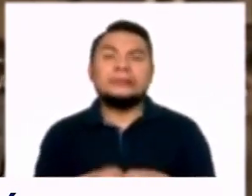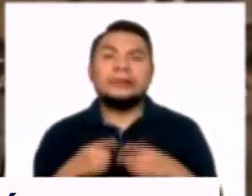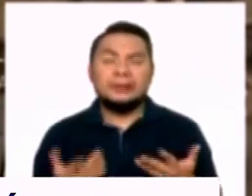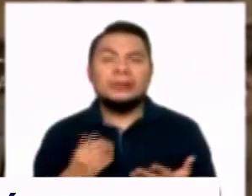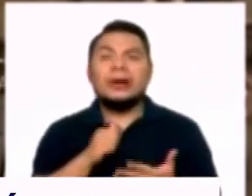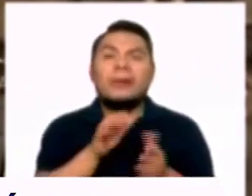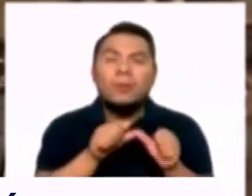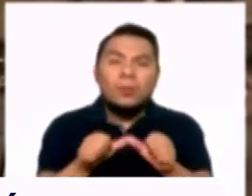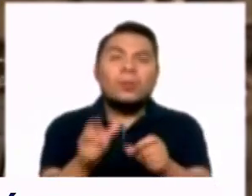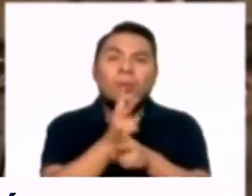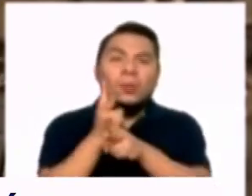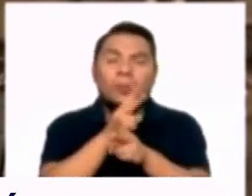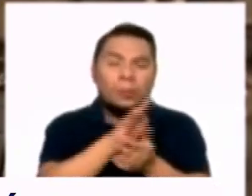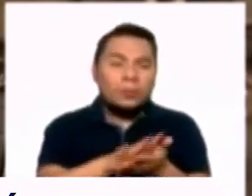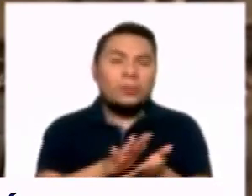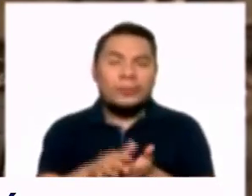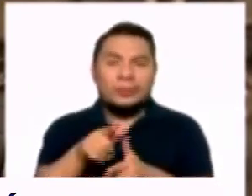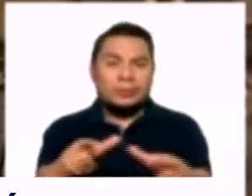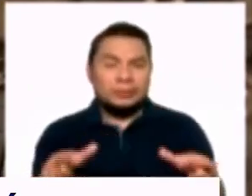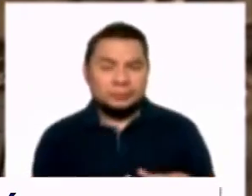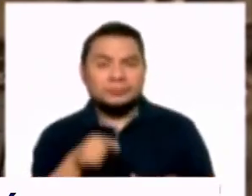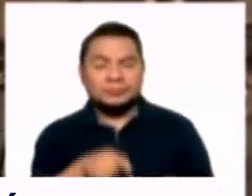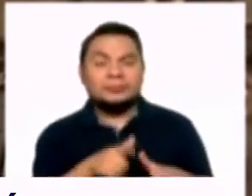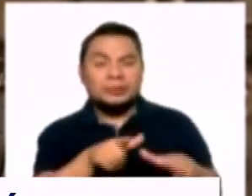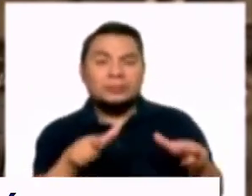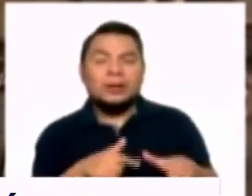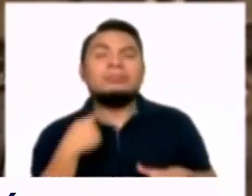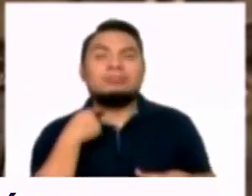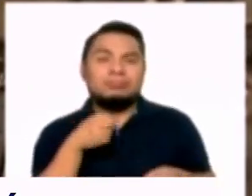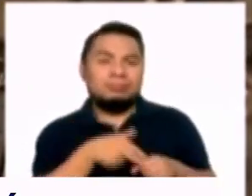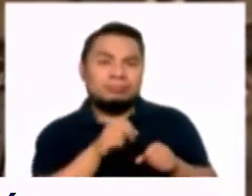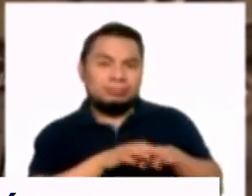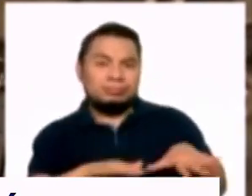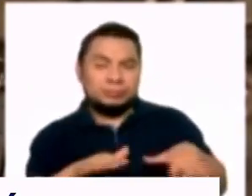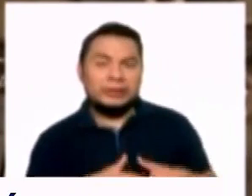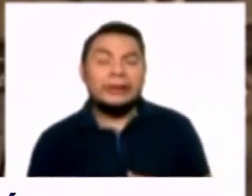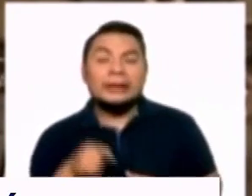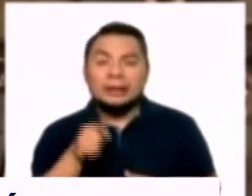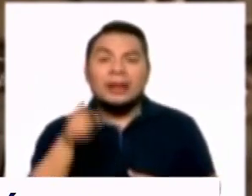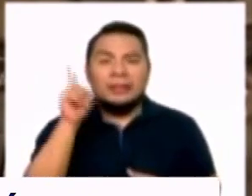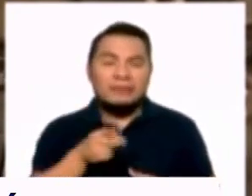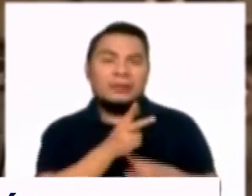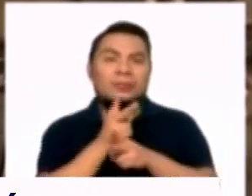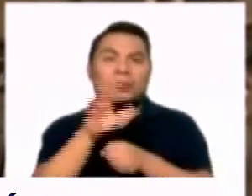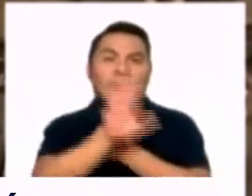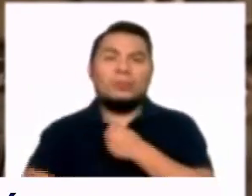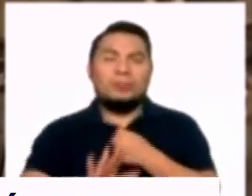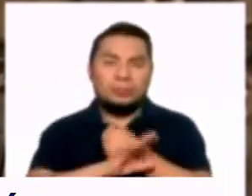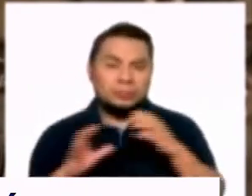la conservación de las especies que se encuentran ubicadas en estas zonas de conservación, como son la